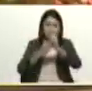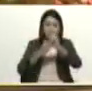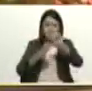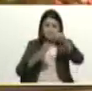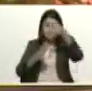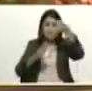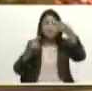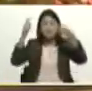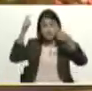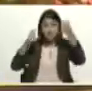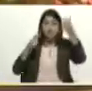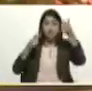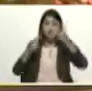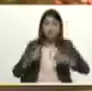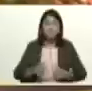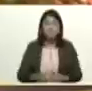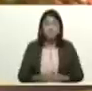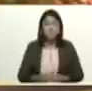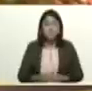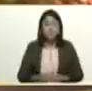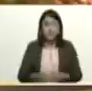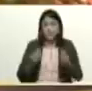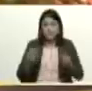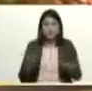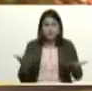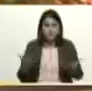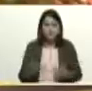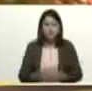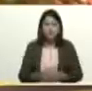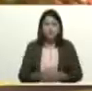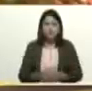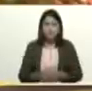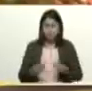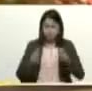Frías, de dar nuestra vida